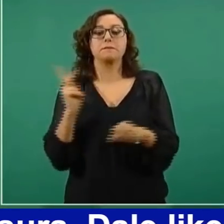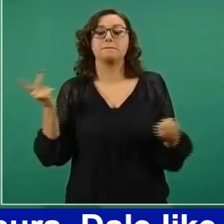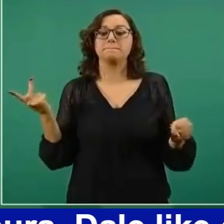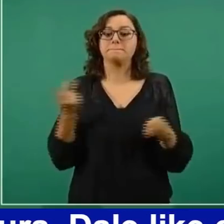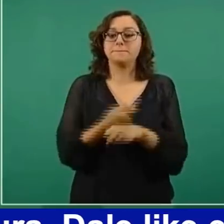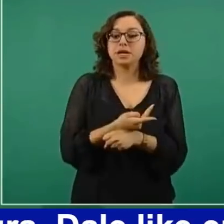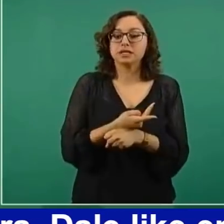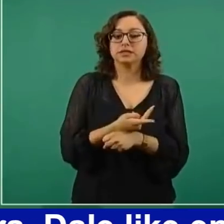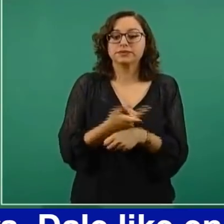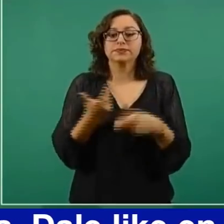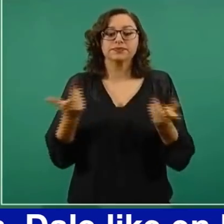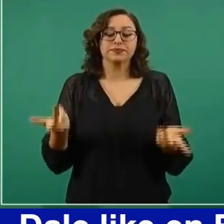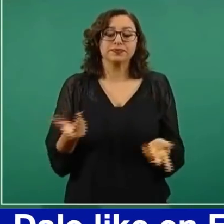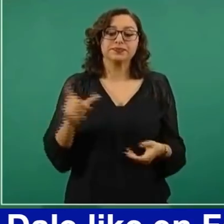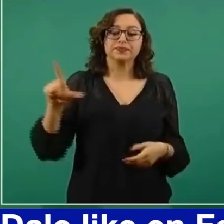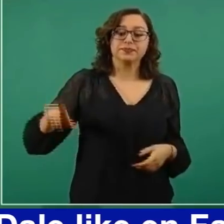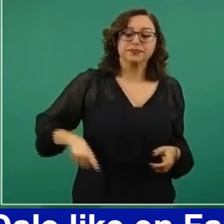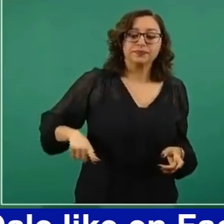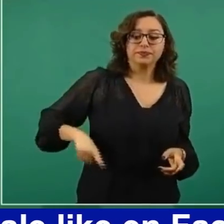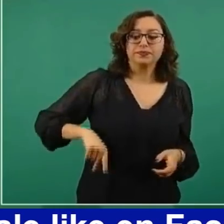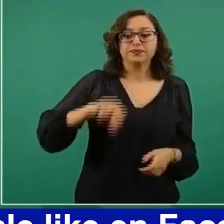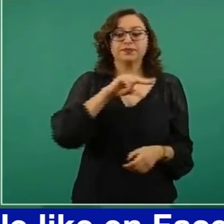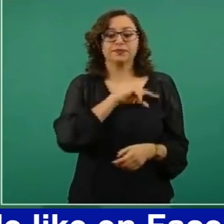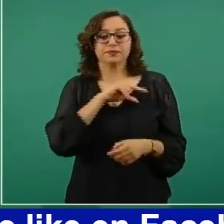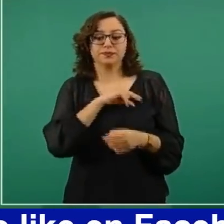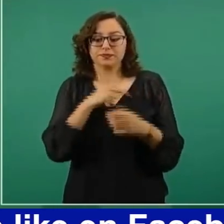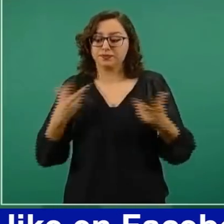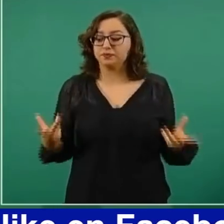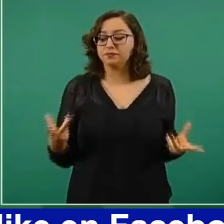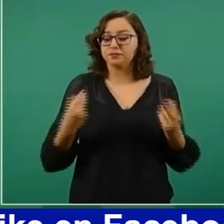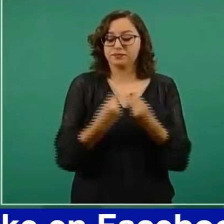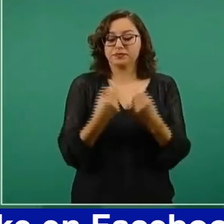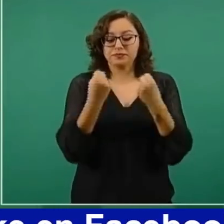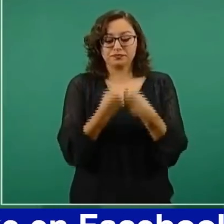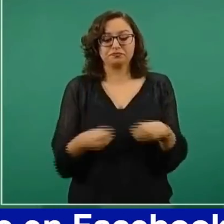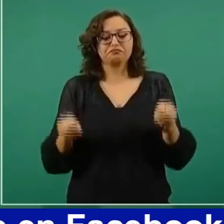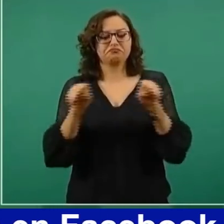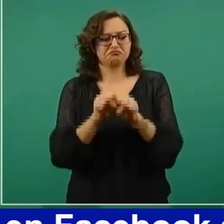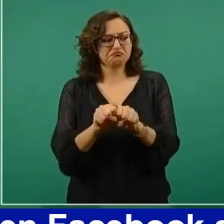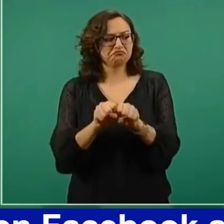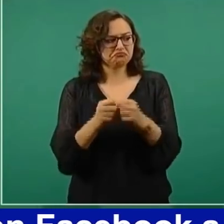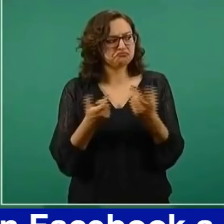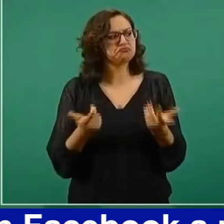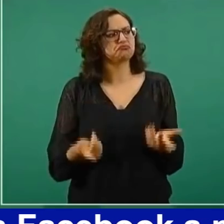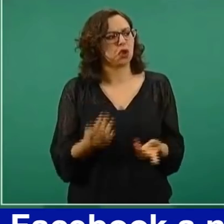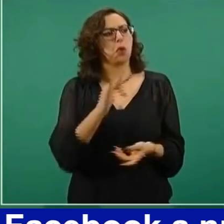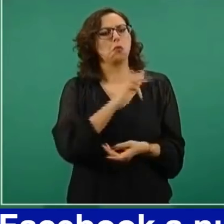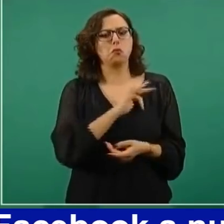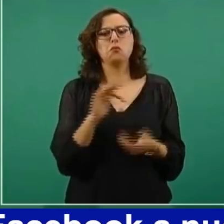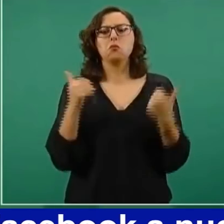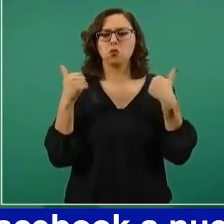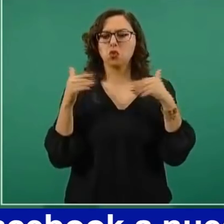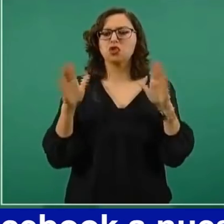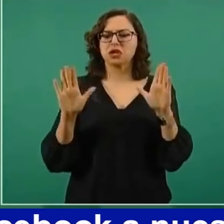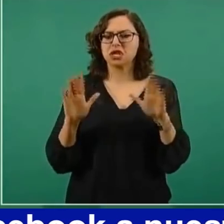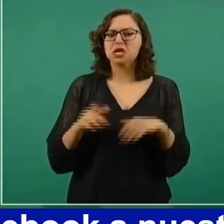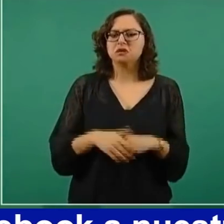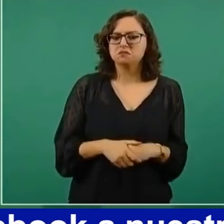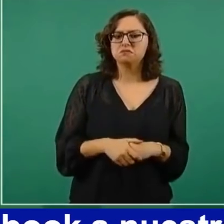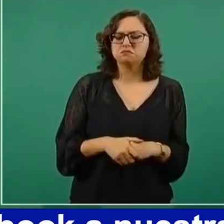asociaciones público-privadas, en términos teóricos podría sonar atractivo. Las empresas privadas